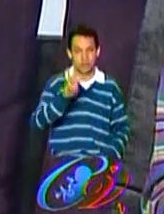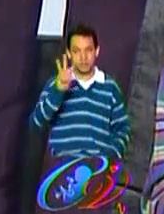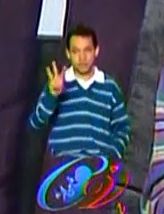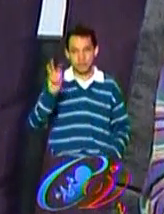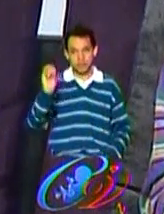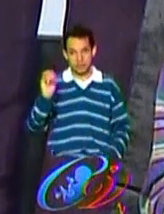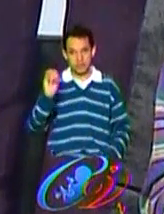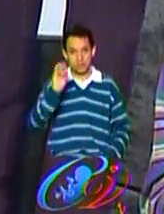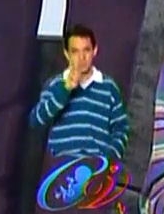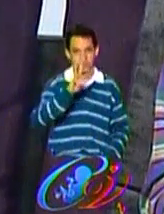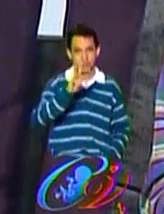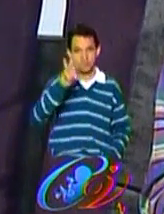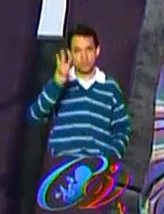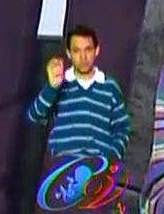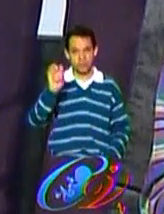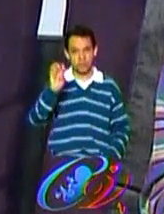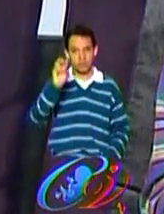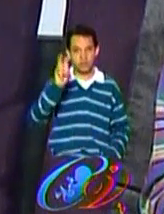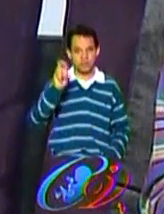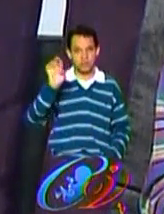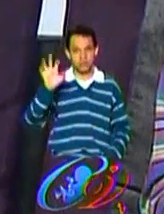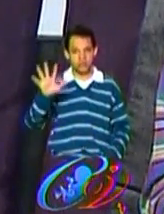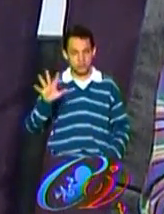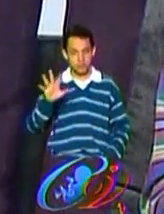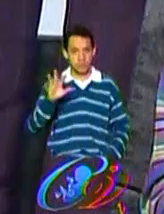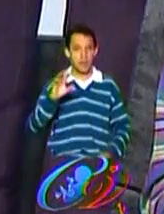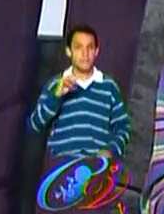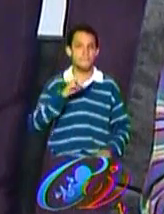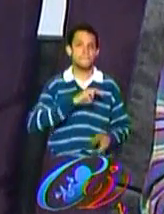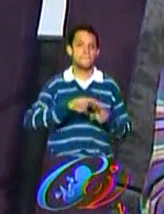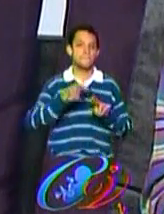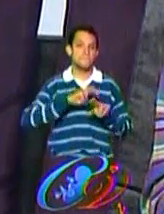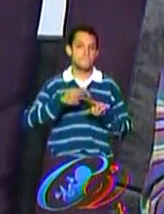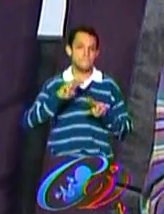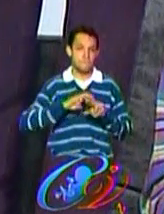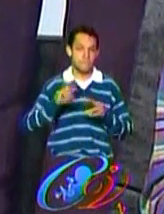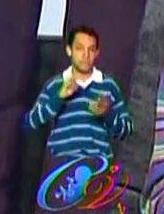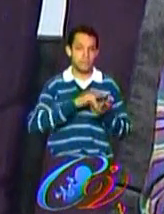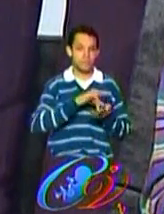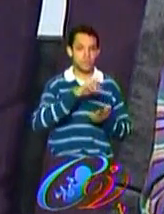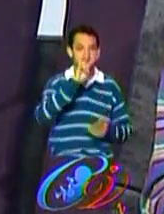330-3975 y en Manizales en el Centro de Medicina Alternativa en el